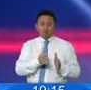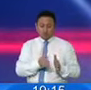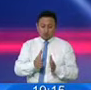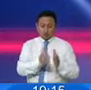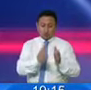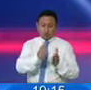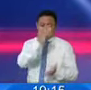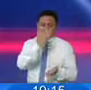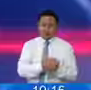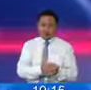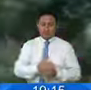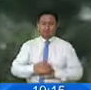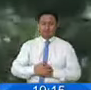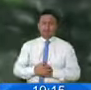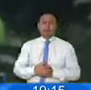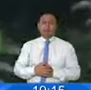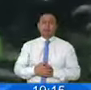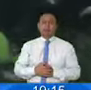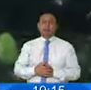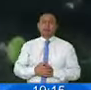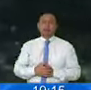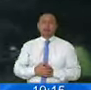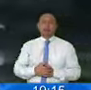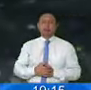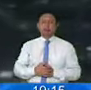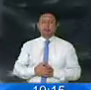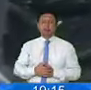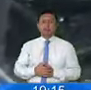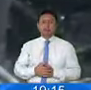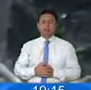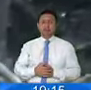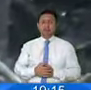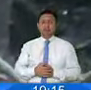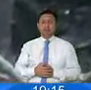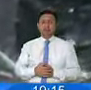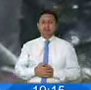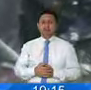la frontera colombo-ecuatoriana. Con realización de Valeria Navarro, informó Javier Rosero.